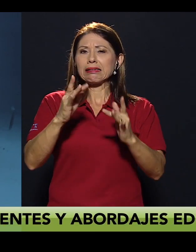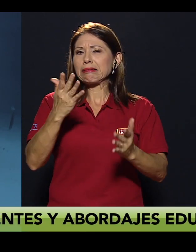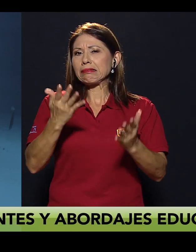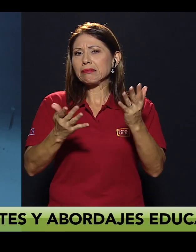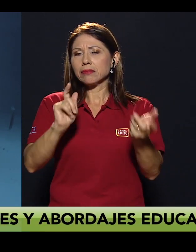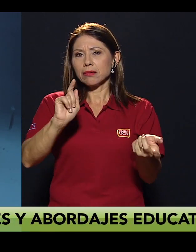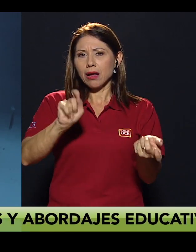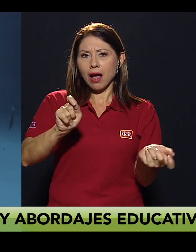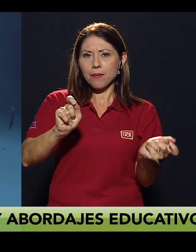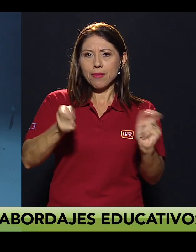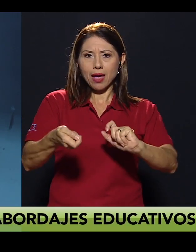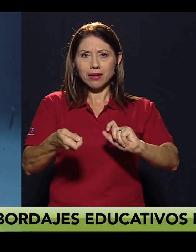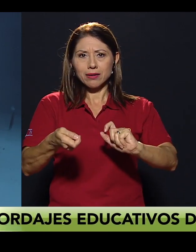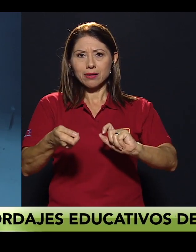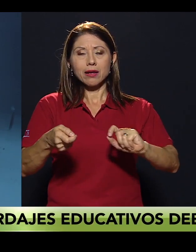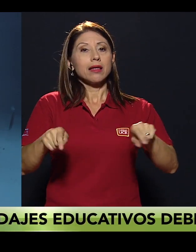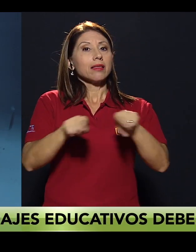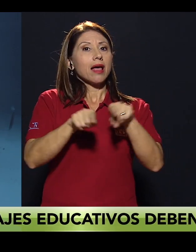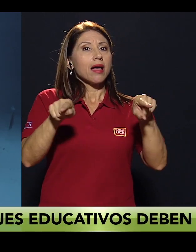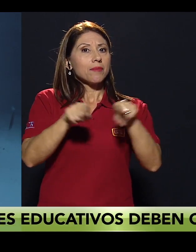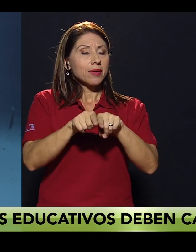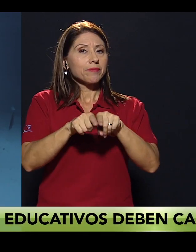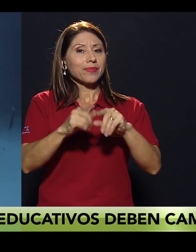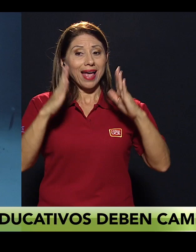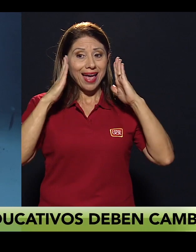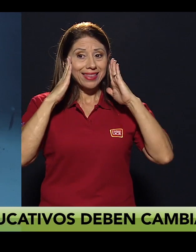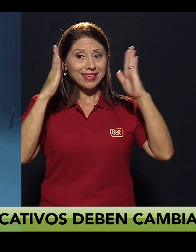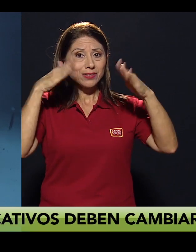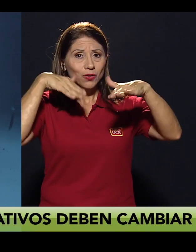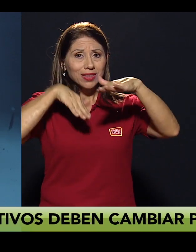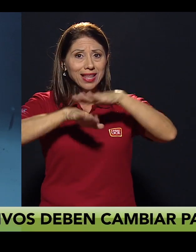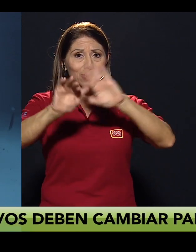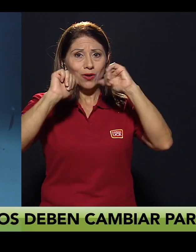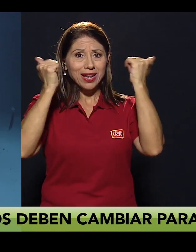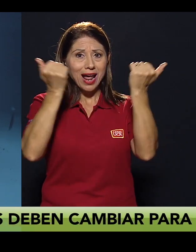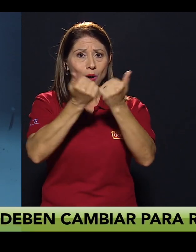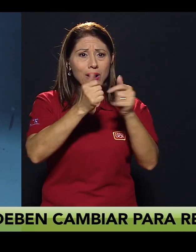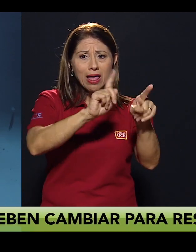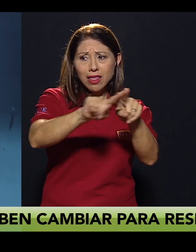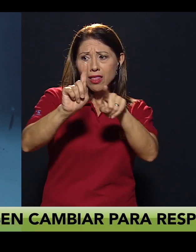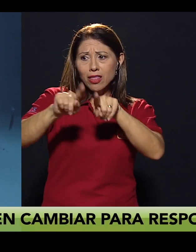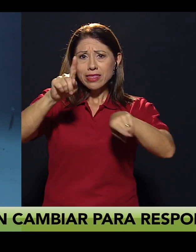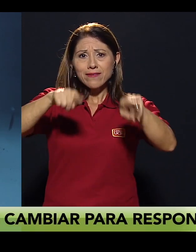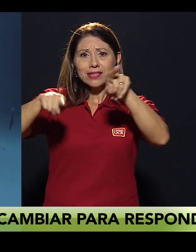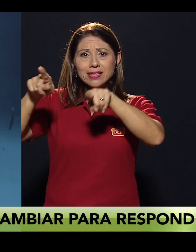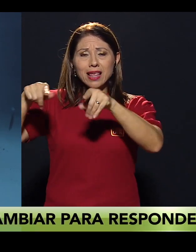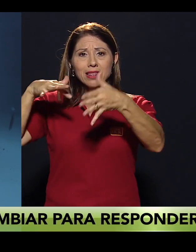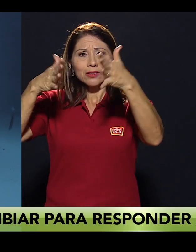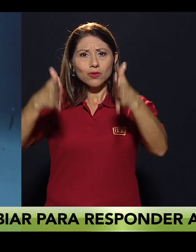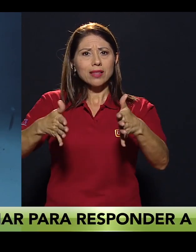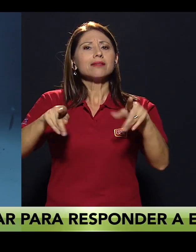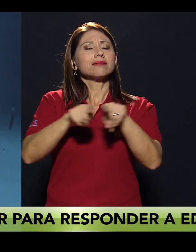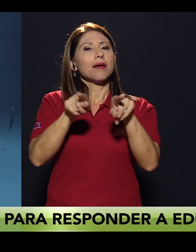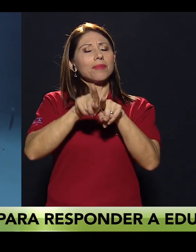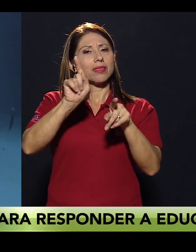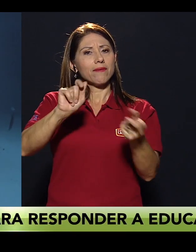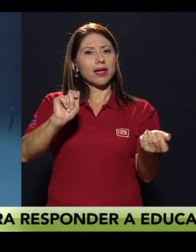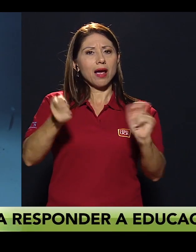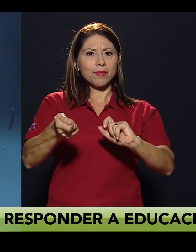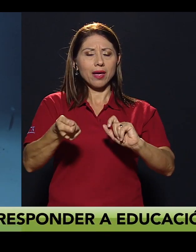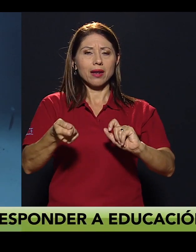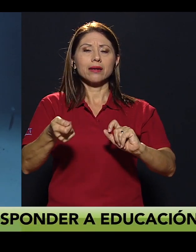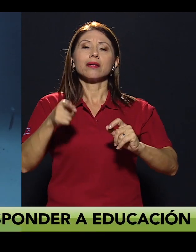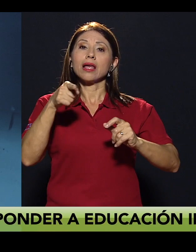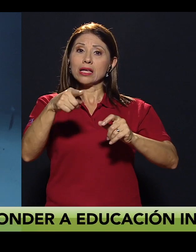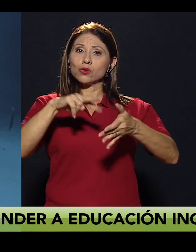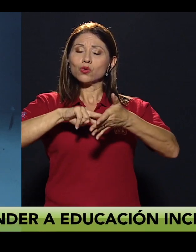que cambiar, el abordaje que se hace del aula atendiendo esa diversidad también debe de cambiar y esto